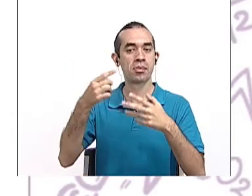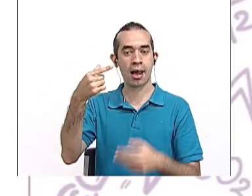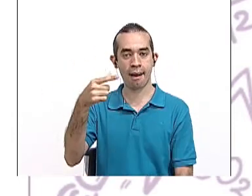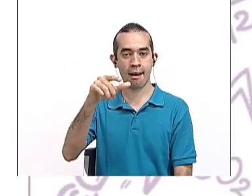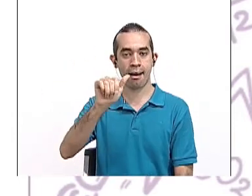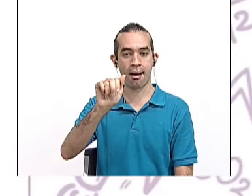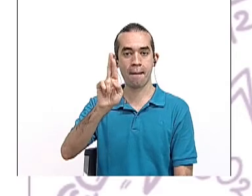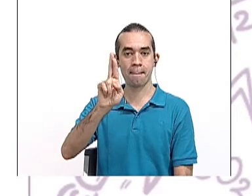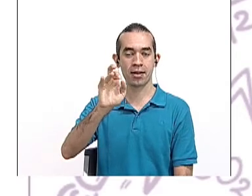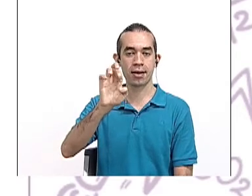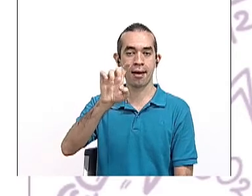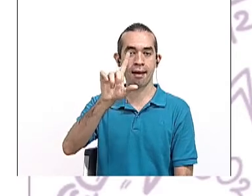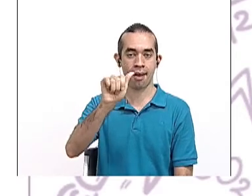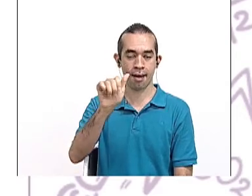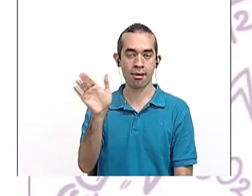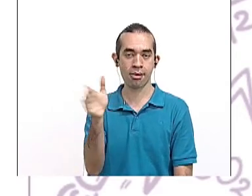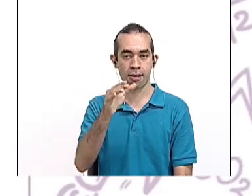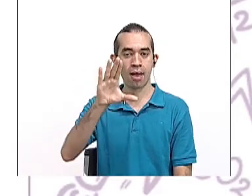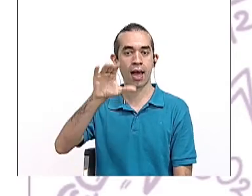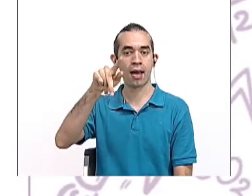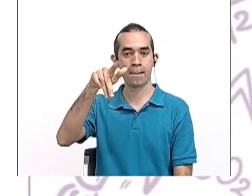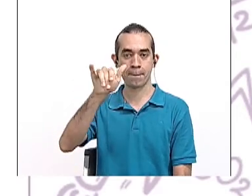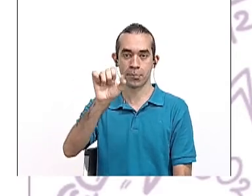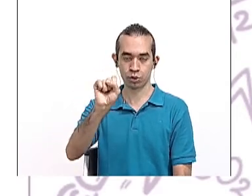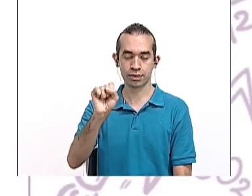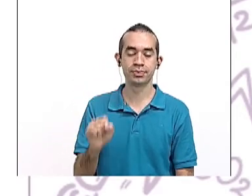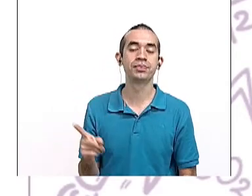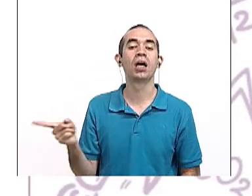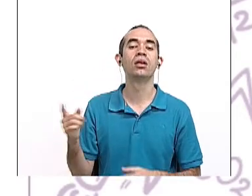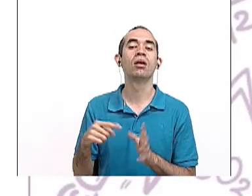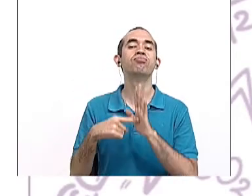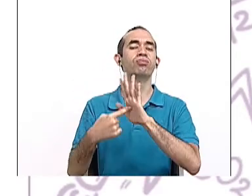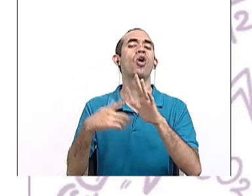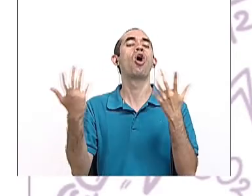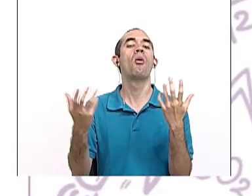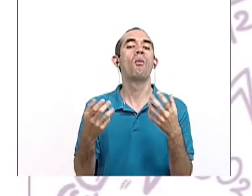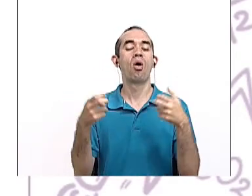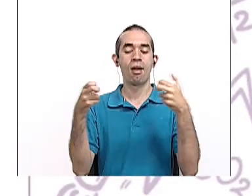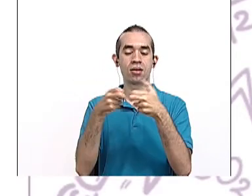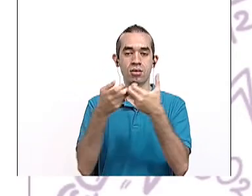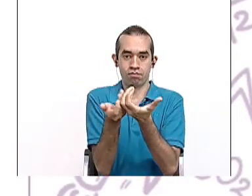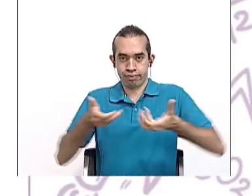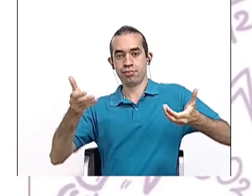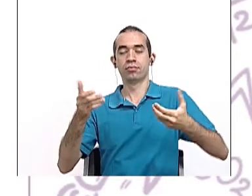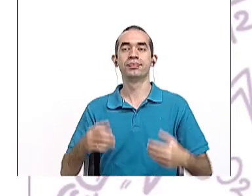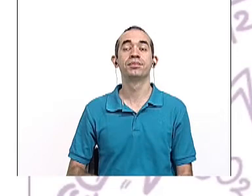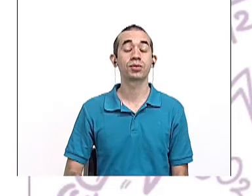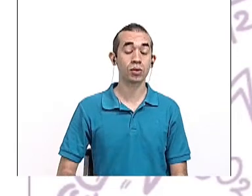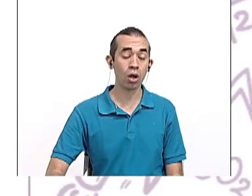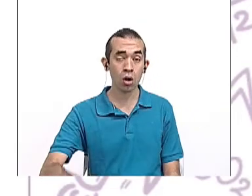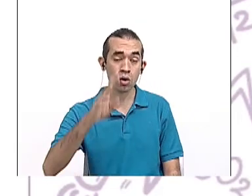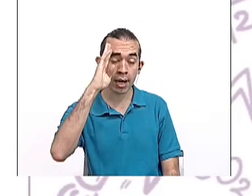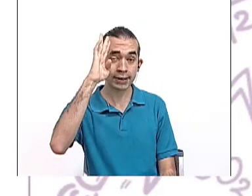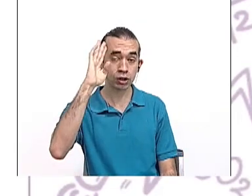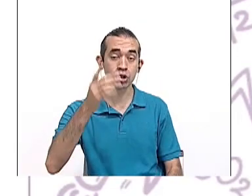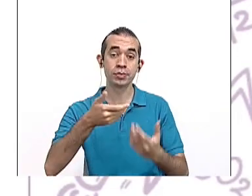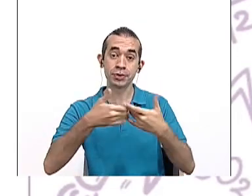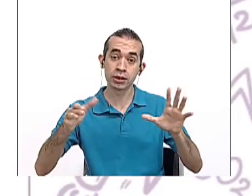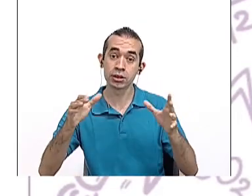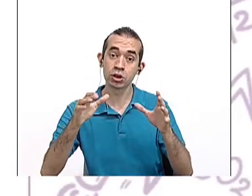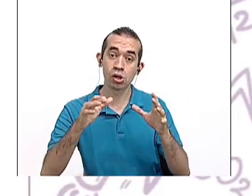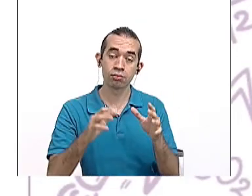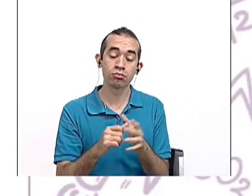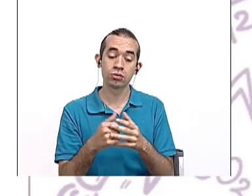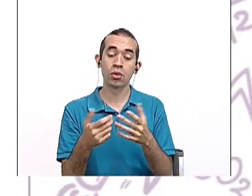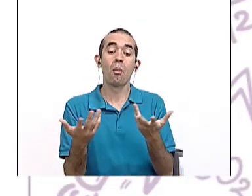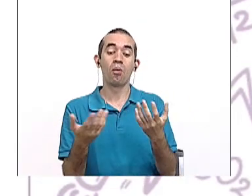quien realizará una demostración sobre separación de cargas. Hola, yo voy a hacer la demostración de la separación de cargas. Para eso